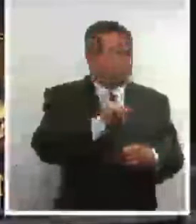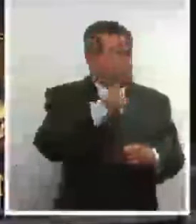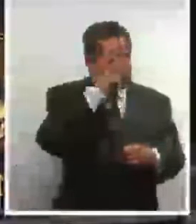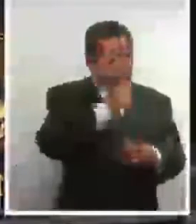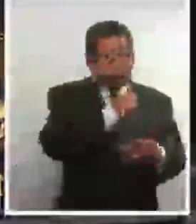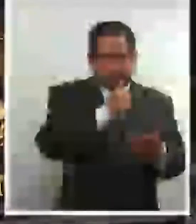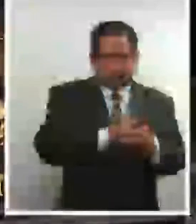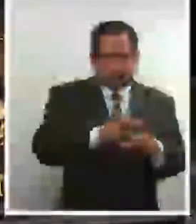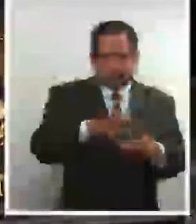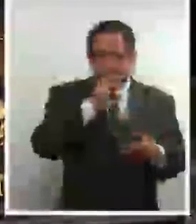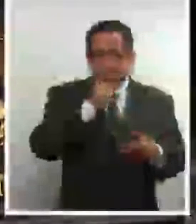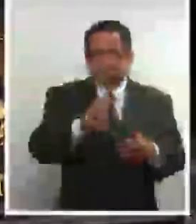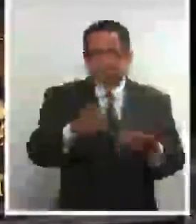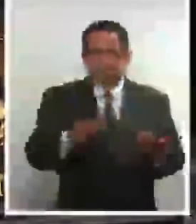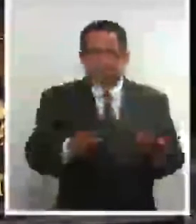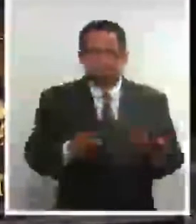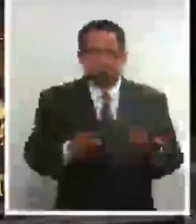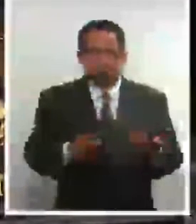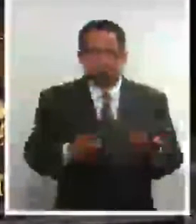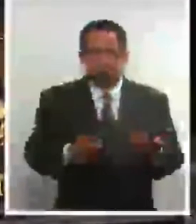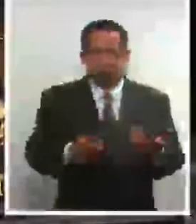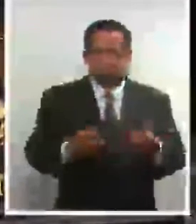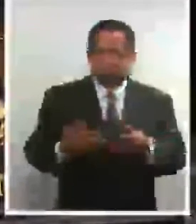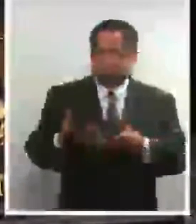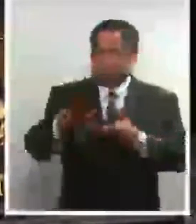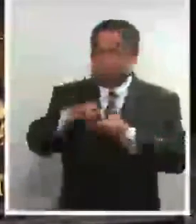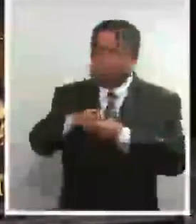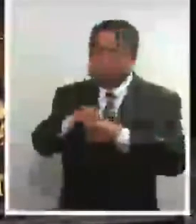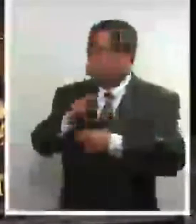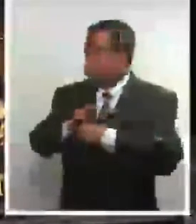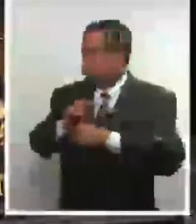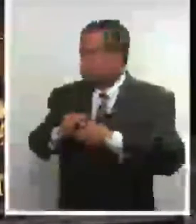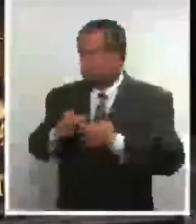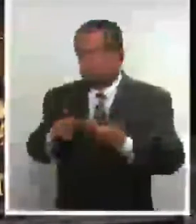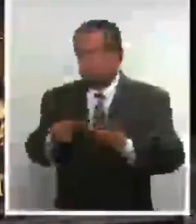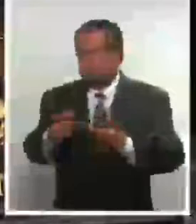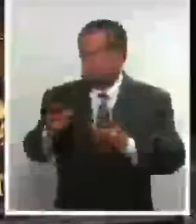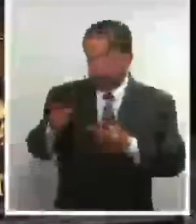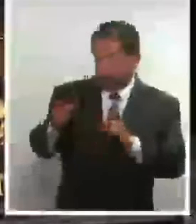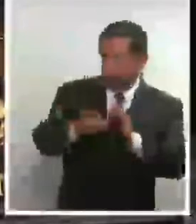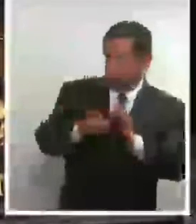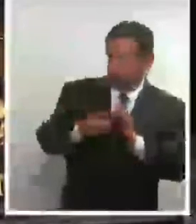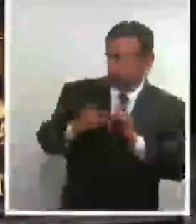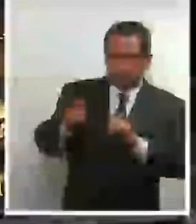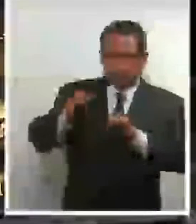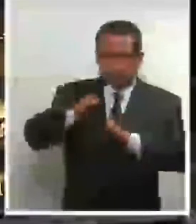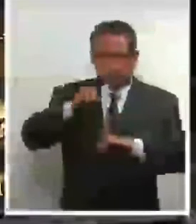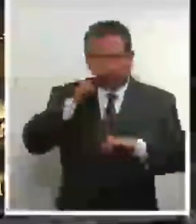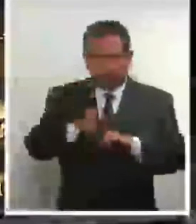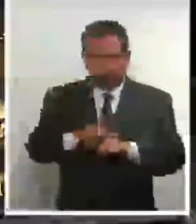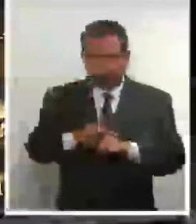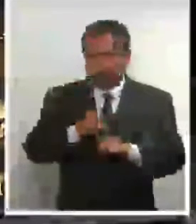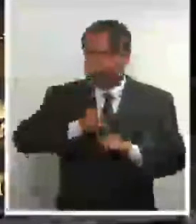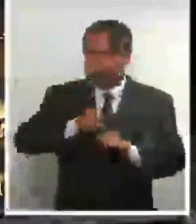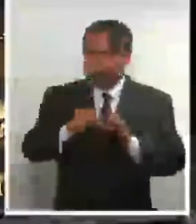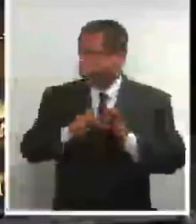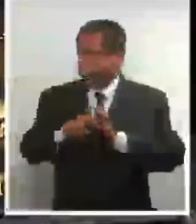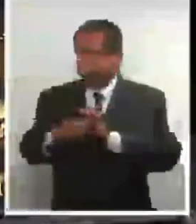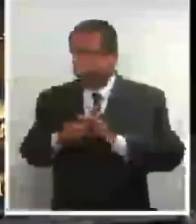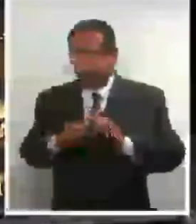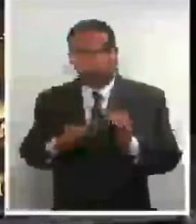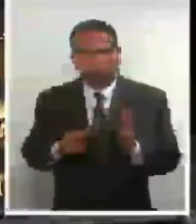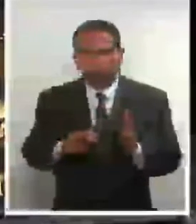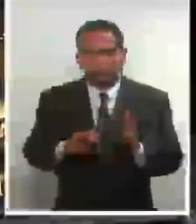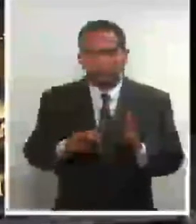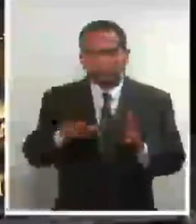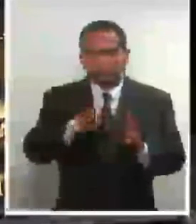Ciudad no puede ser para los de adentro, no puede tener un cargo endogámico.